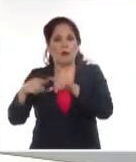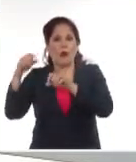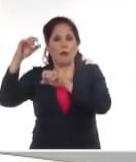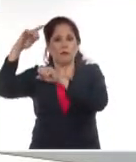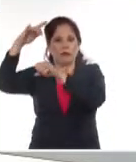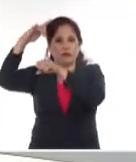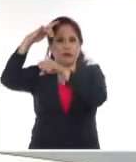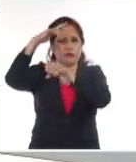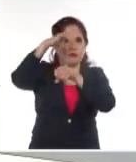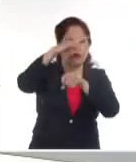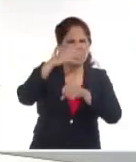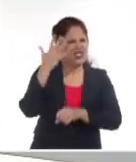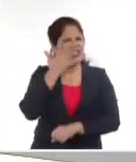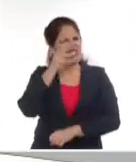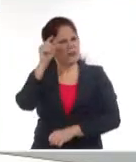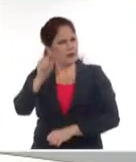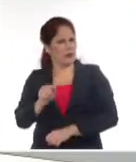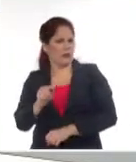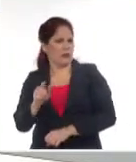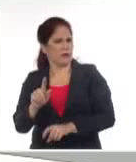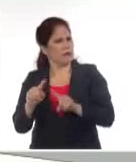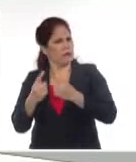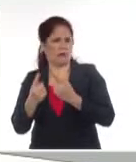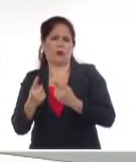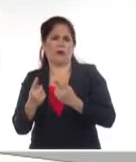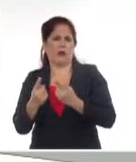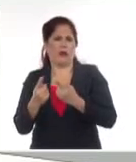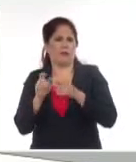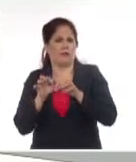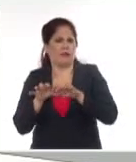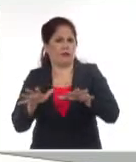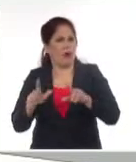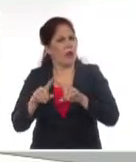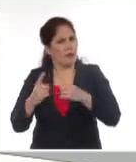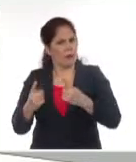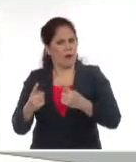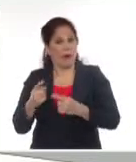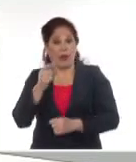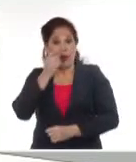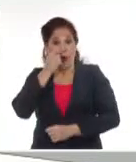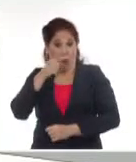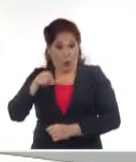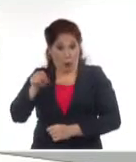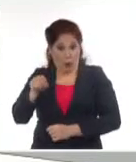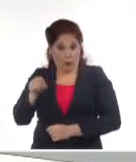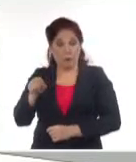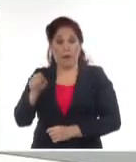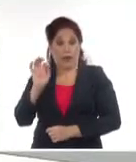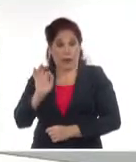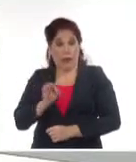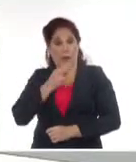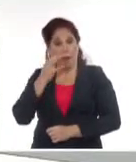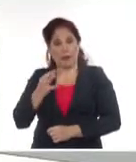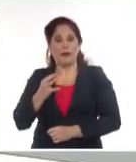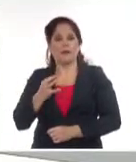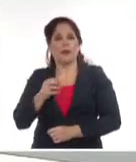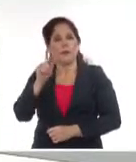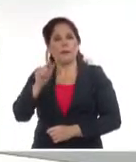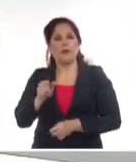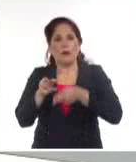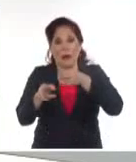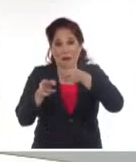Pero ¿quién es y por qué este andamiaje, este despliegue? El círculo vicioso de la guerra en Colombia ha incidido en que los criminales